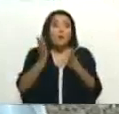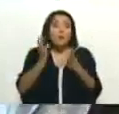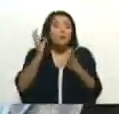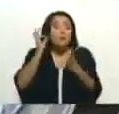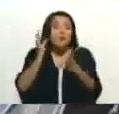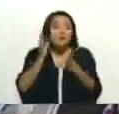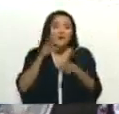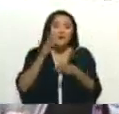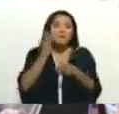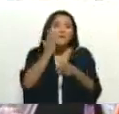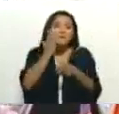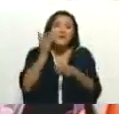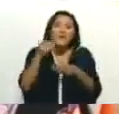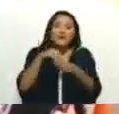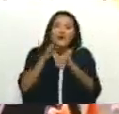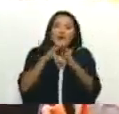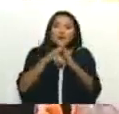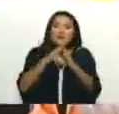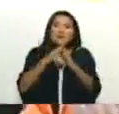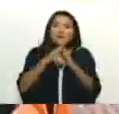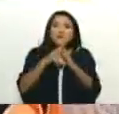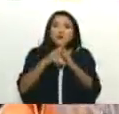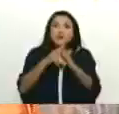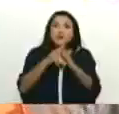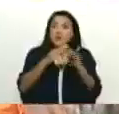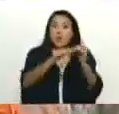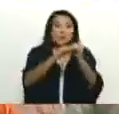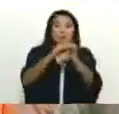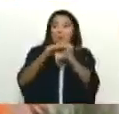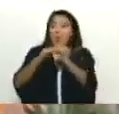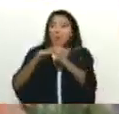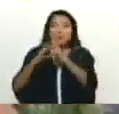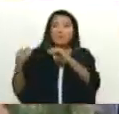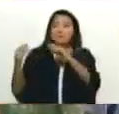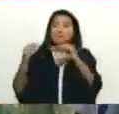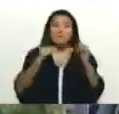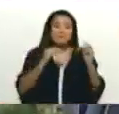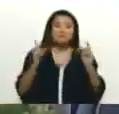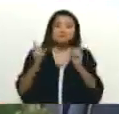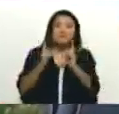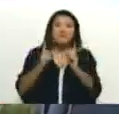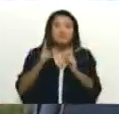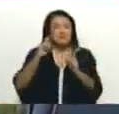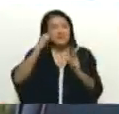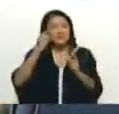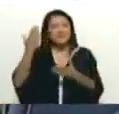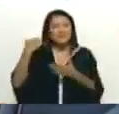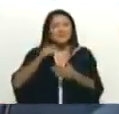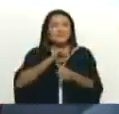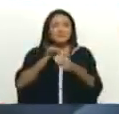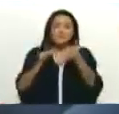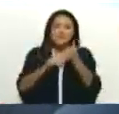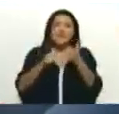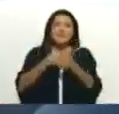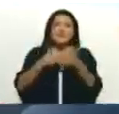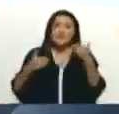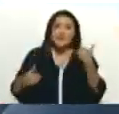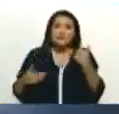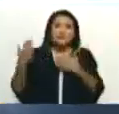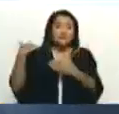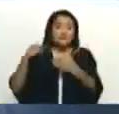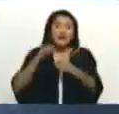cualquiera, en las mismas condiciones. Mira, cuando fue vicepresidente, que yo quiero pedir de verdad un aplauso por